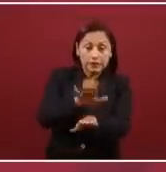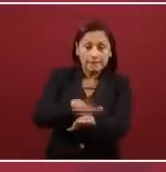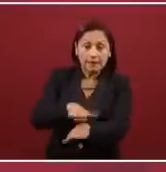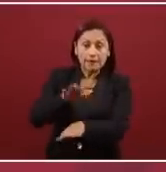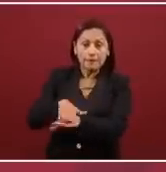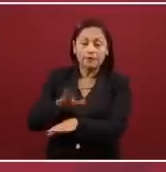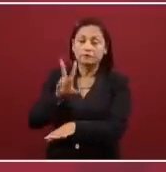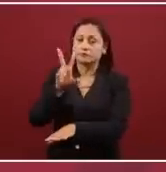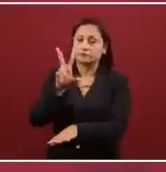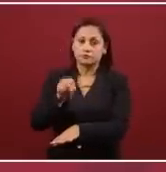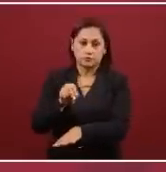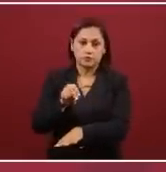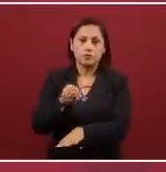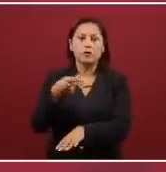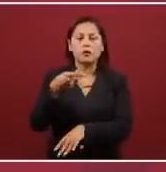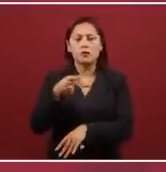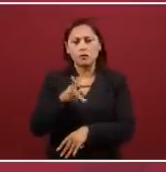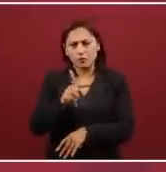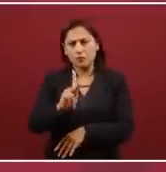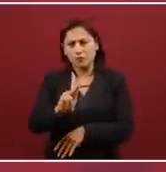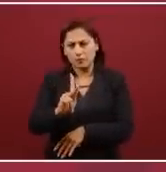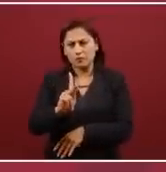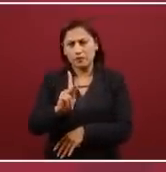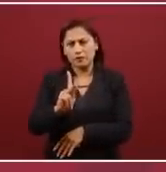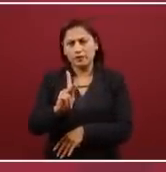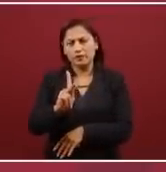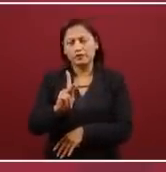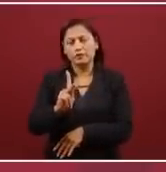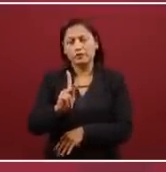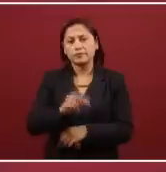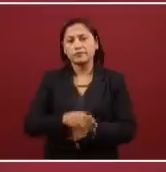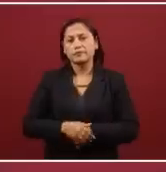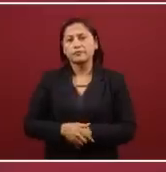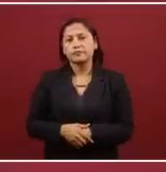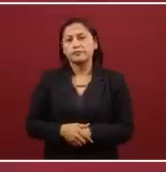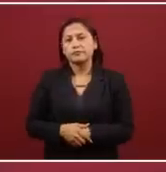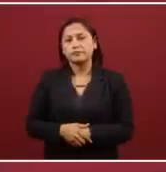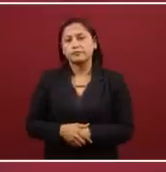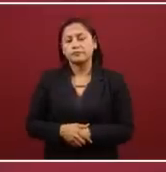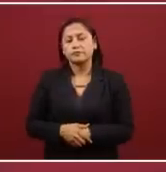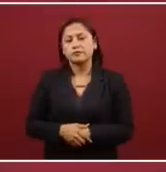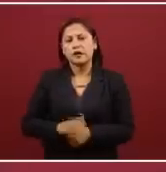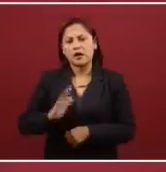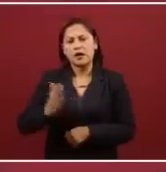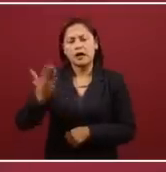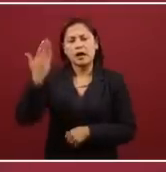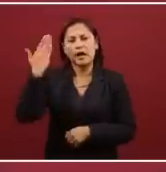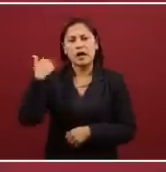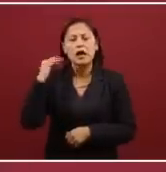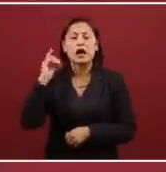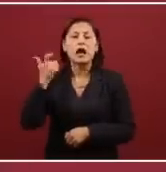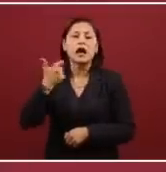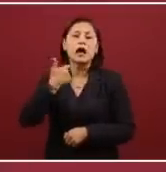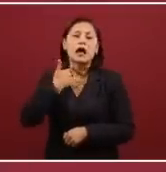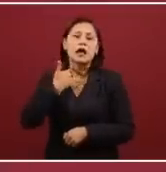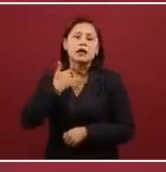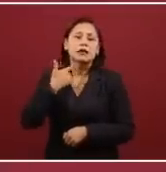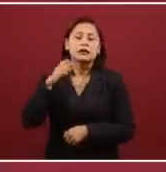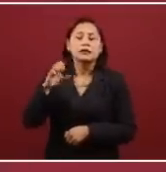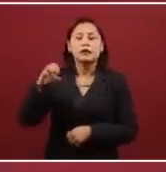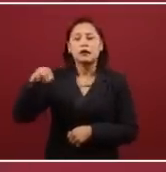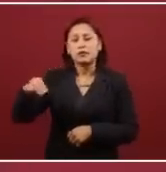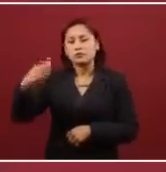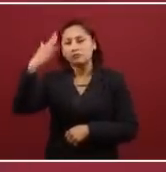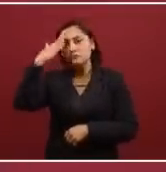cuanto a terminales, todo lo que era el Estado Mayor Presidencial, es decir, el